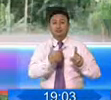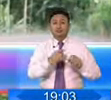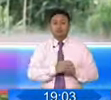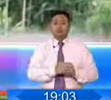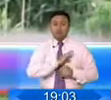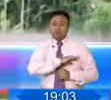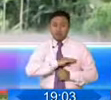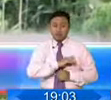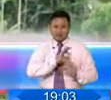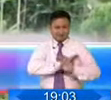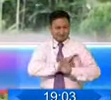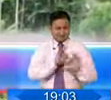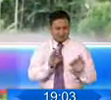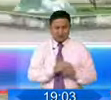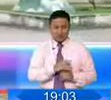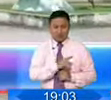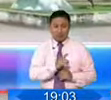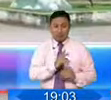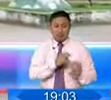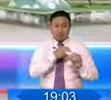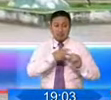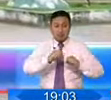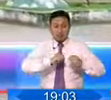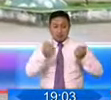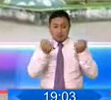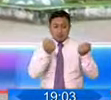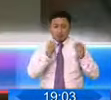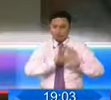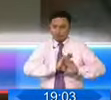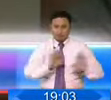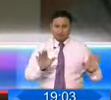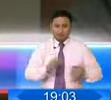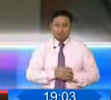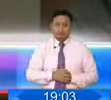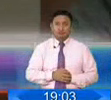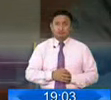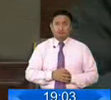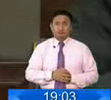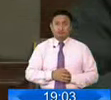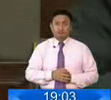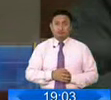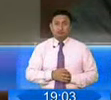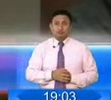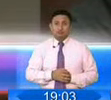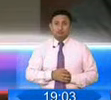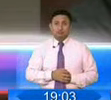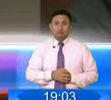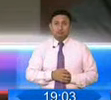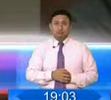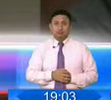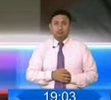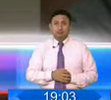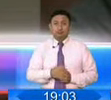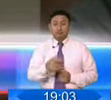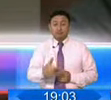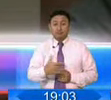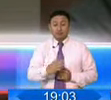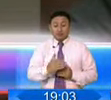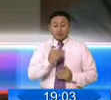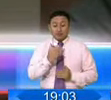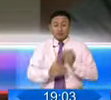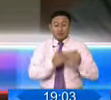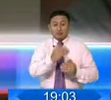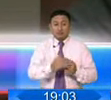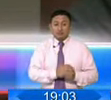misión alguna ni participaba de operativos de control fronterizo. Está falto al destacamento hasta el momento. Esos son los procedimientos, porque esto